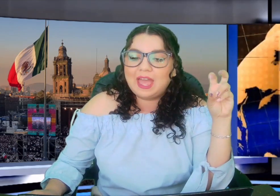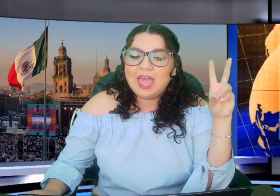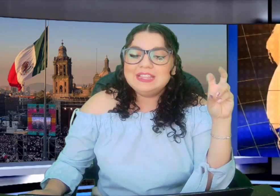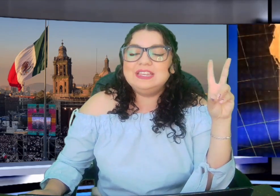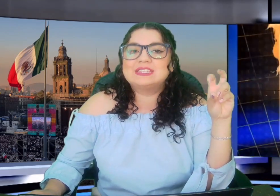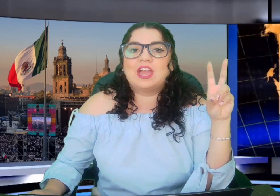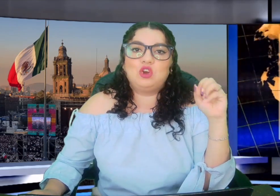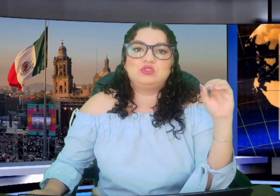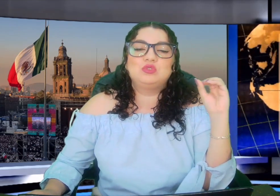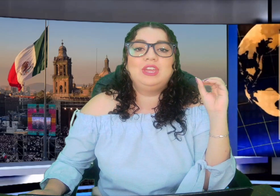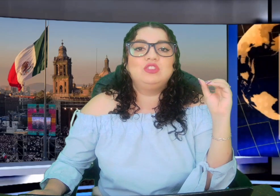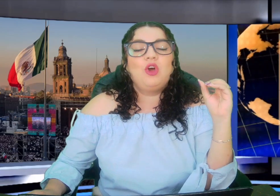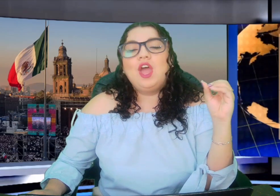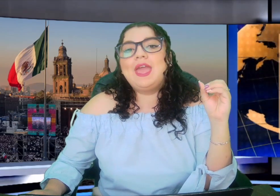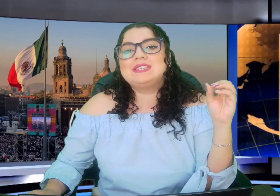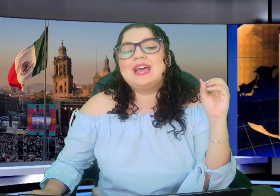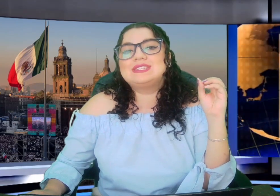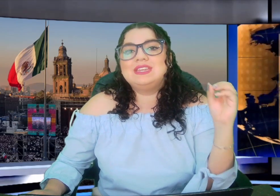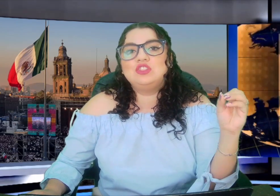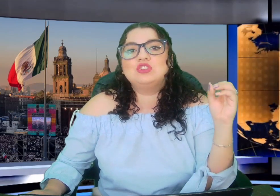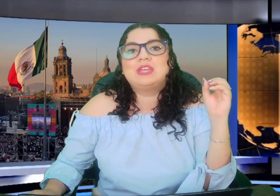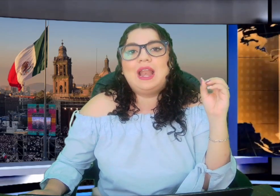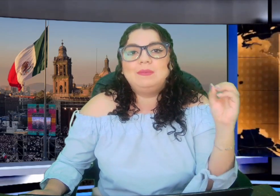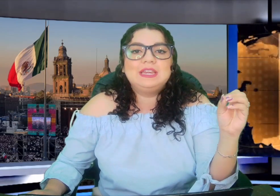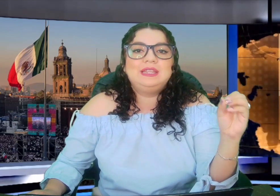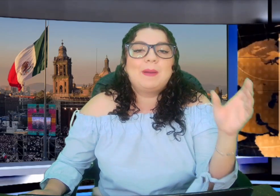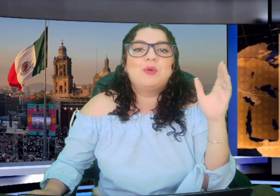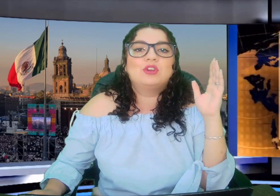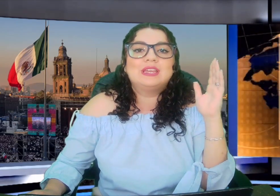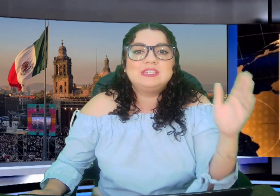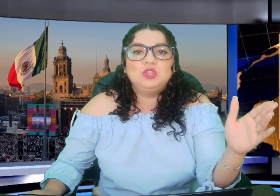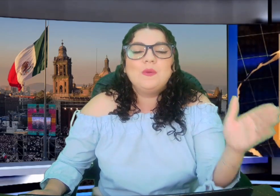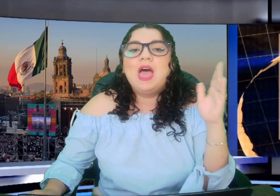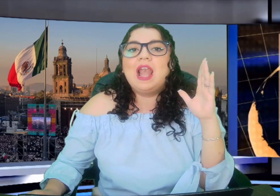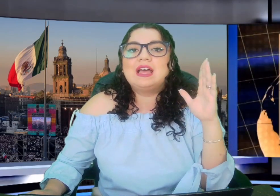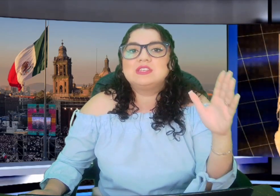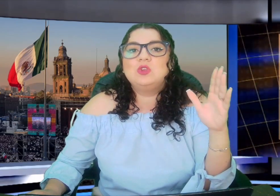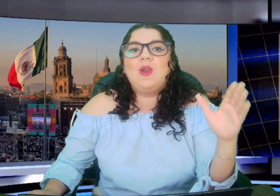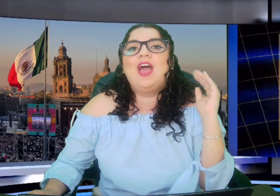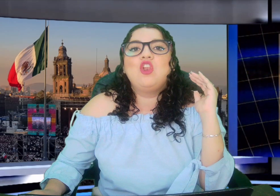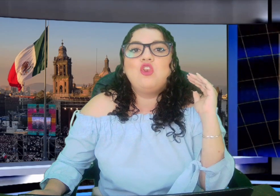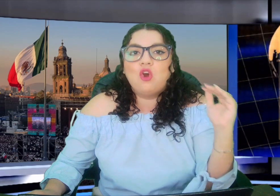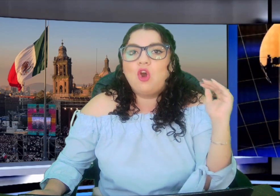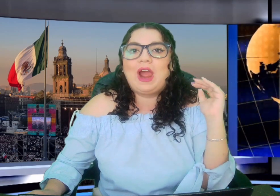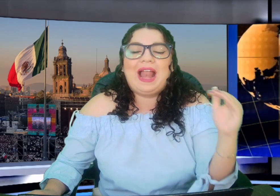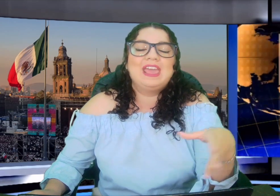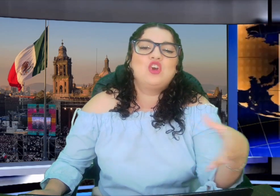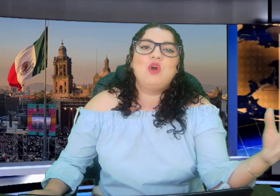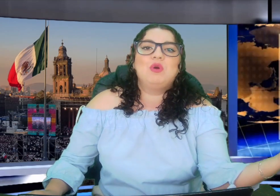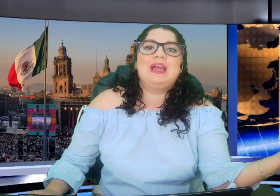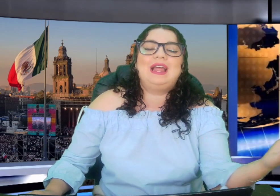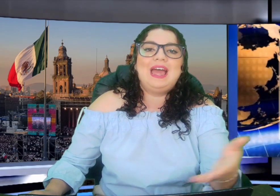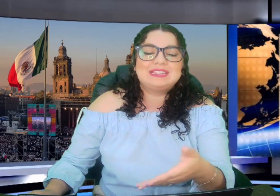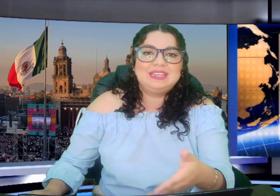está disque construyendo es haciéndose la víctima, porque si no, la señora no jala. ¿Y